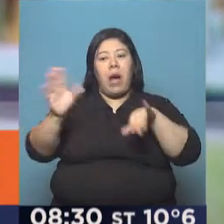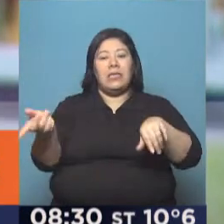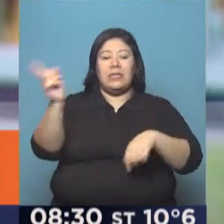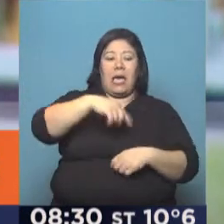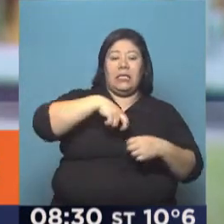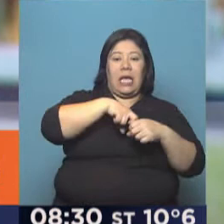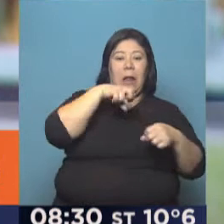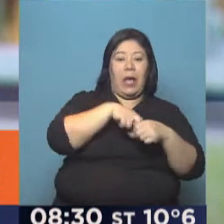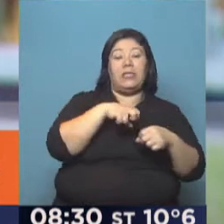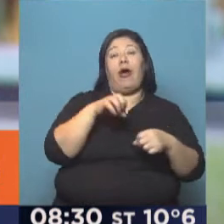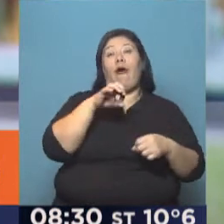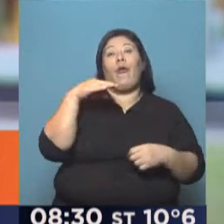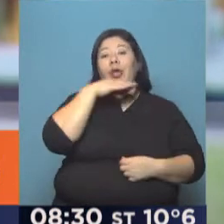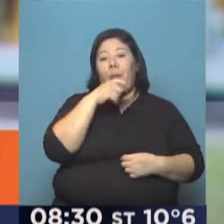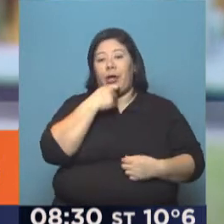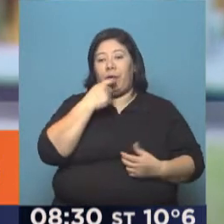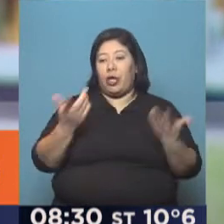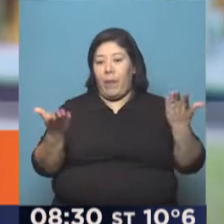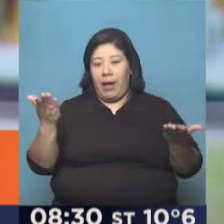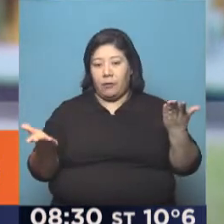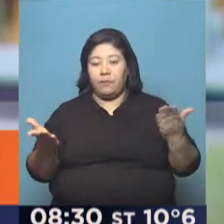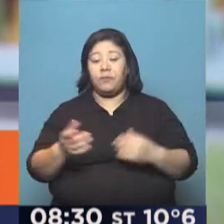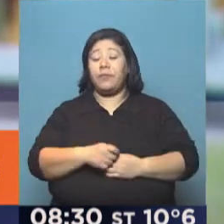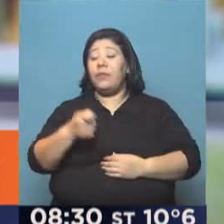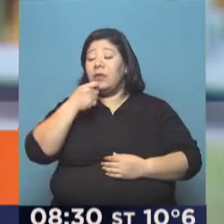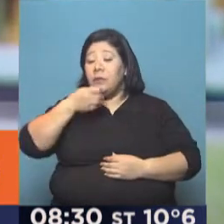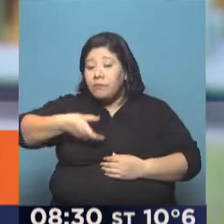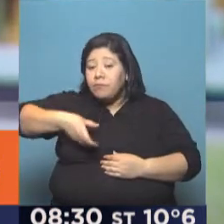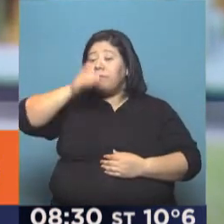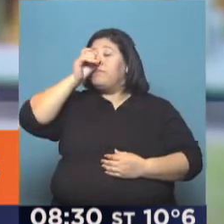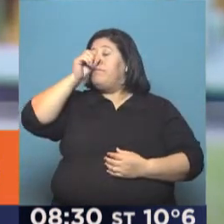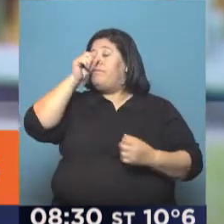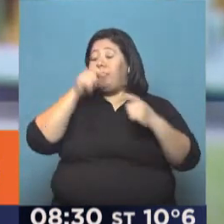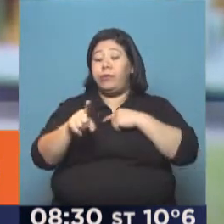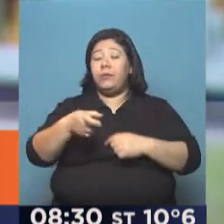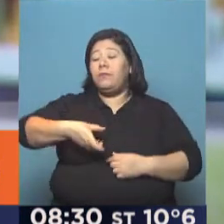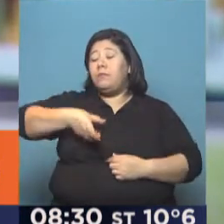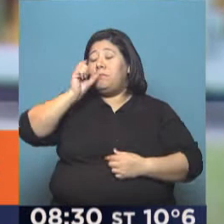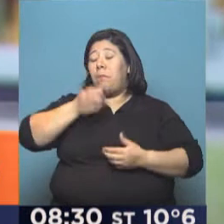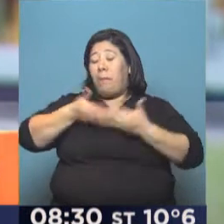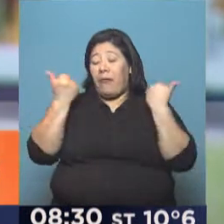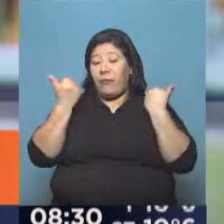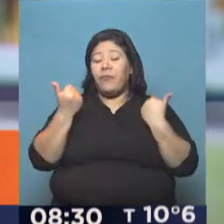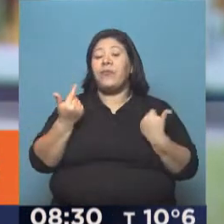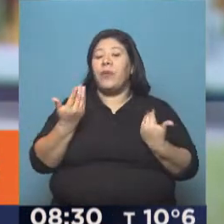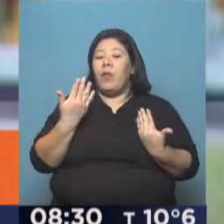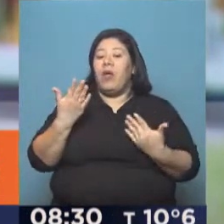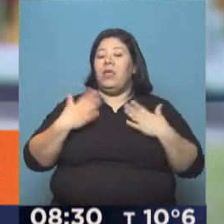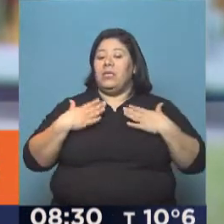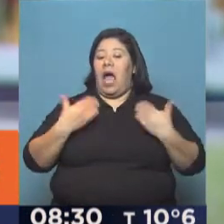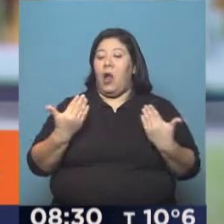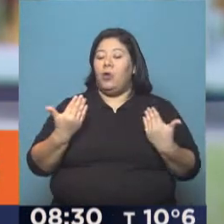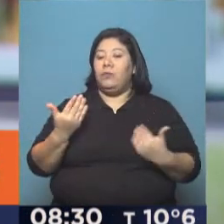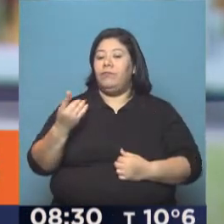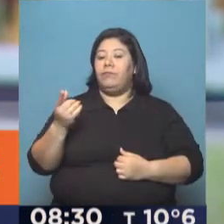cerveza o el vino, y tomarlas rápidamente generan una situación muy riesgosa porque